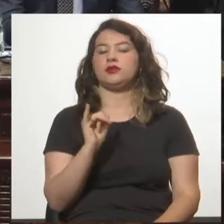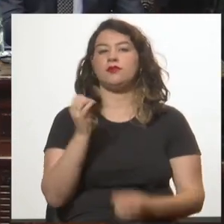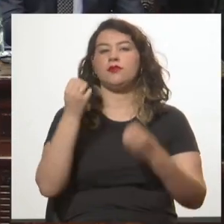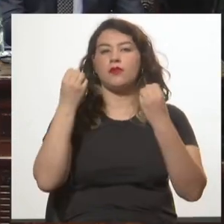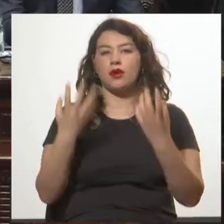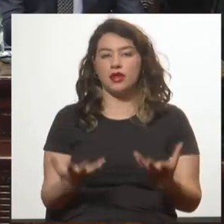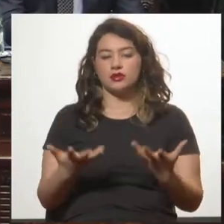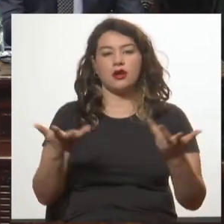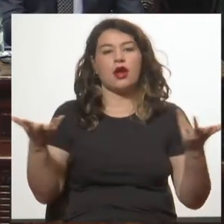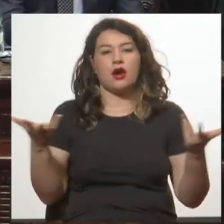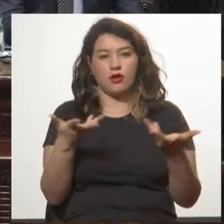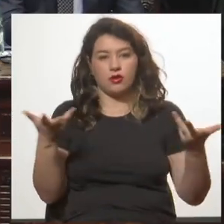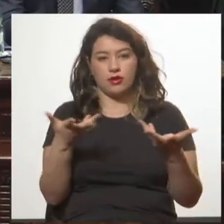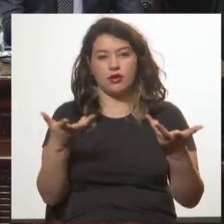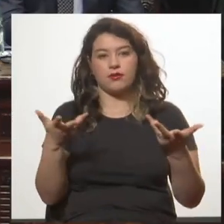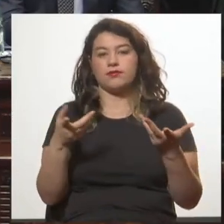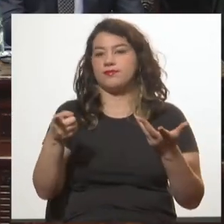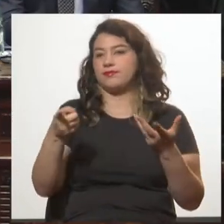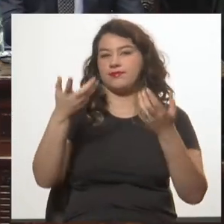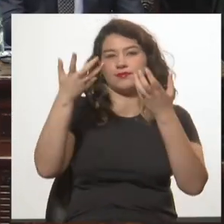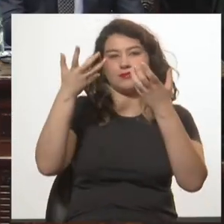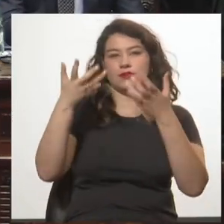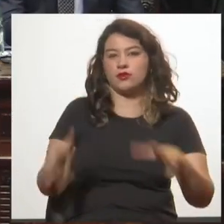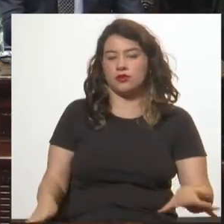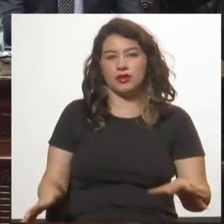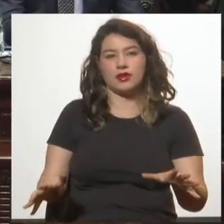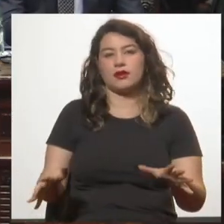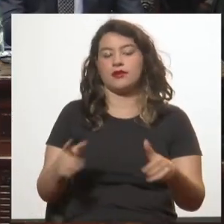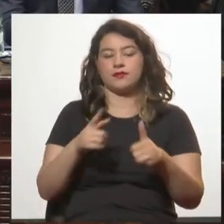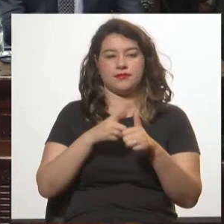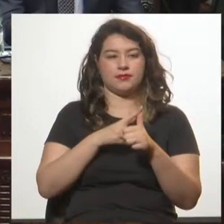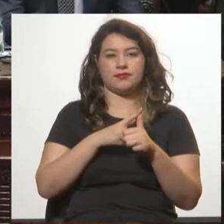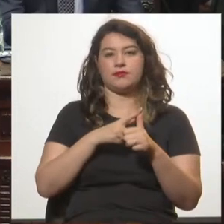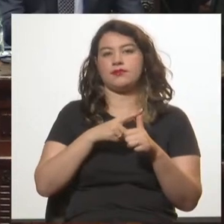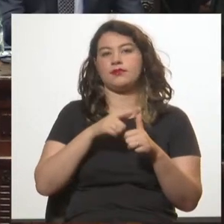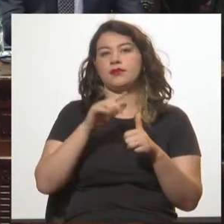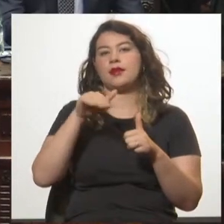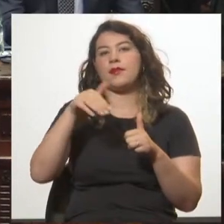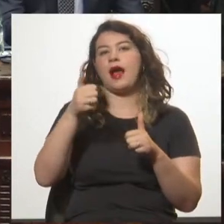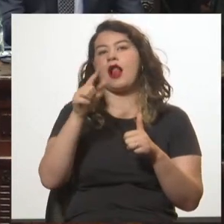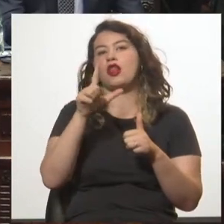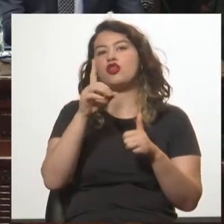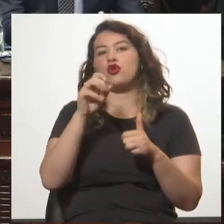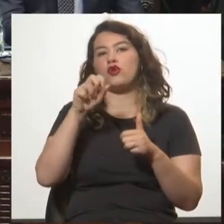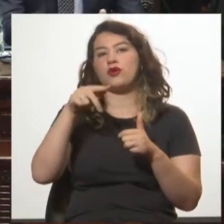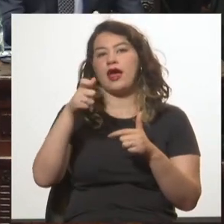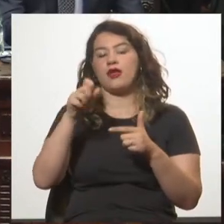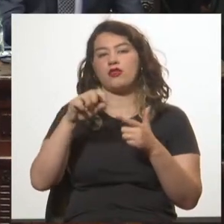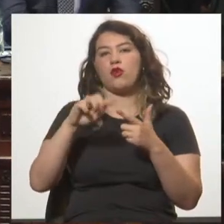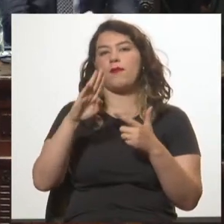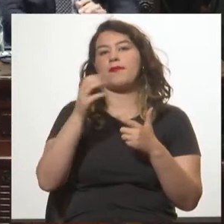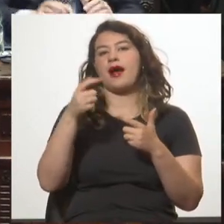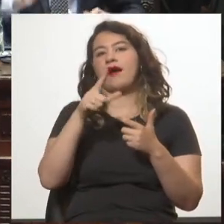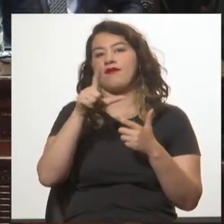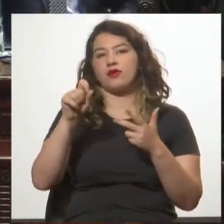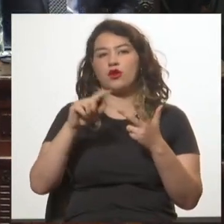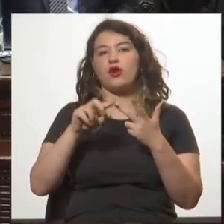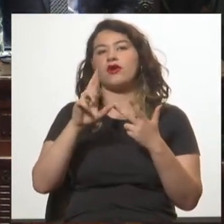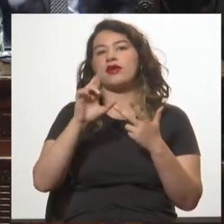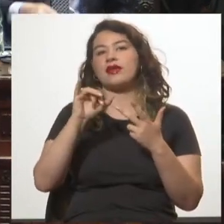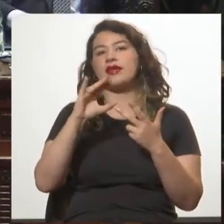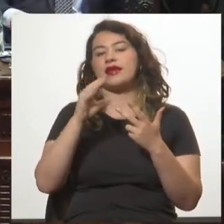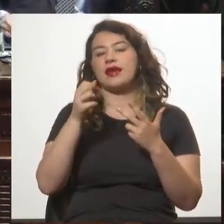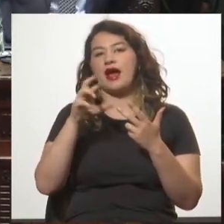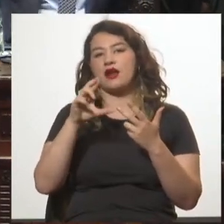motivo y habiendo presentado nota de desistimiento los señores fernando maldonado pablo karen ricardo planchón alejandro